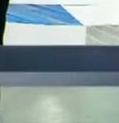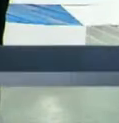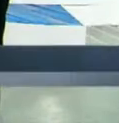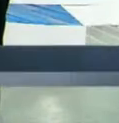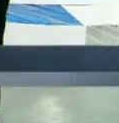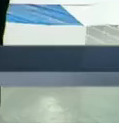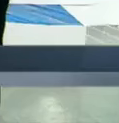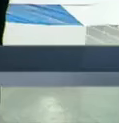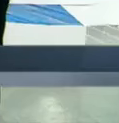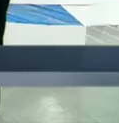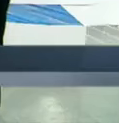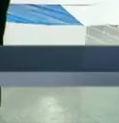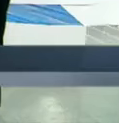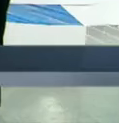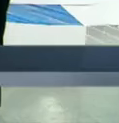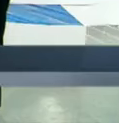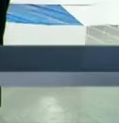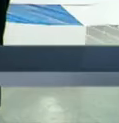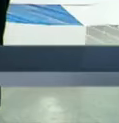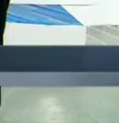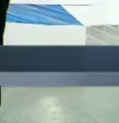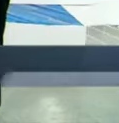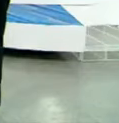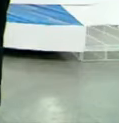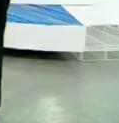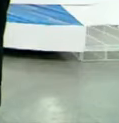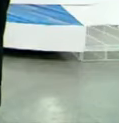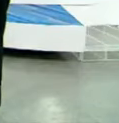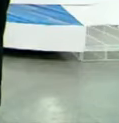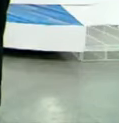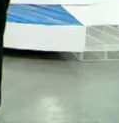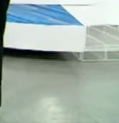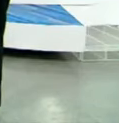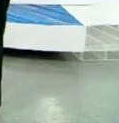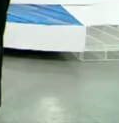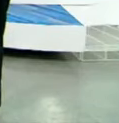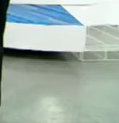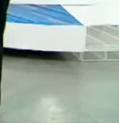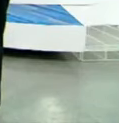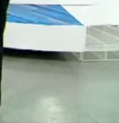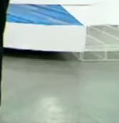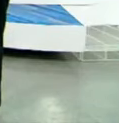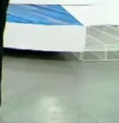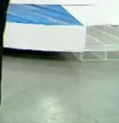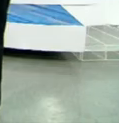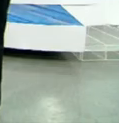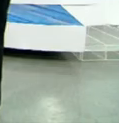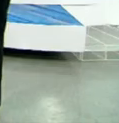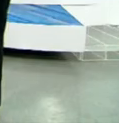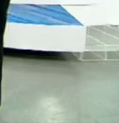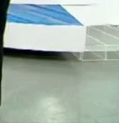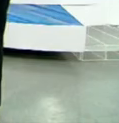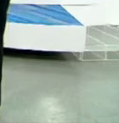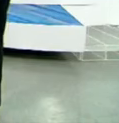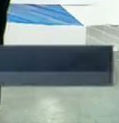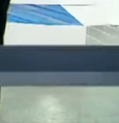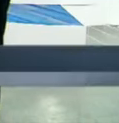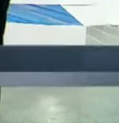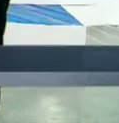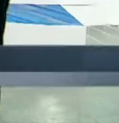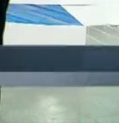ante un escenario nuevo e incierto debido al coronavirus. Hemos visto el éxito o el fracaso de países del mundo según han enfrentado la situación.